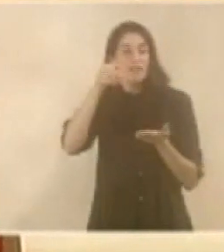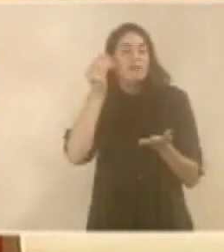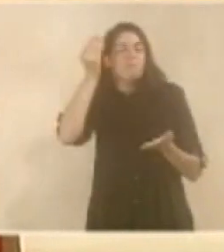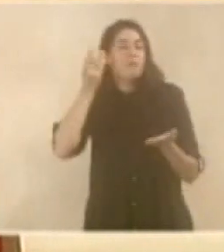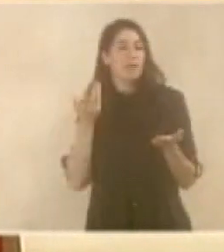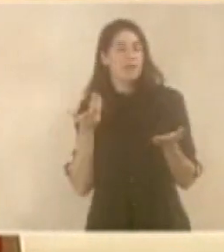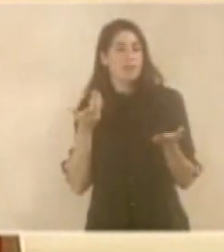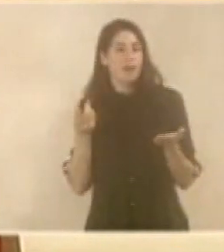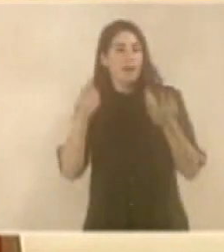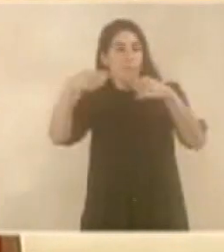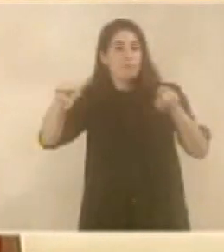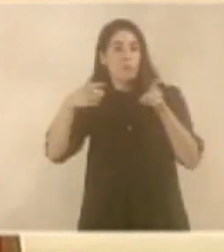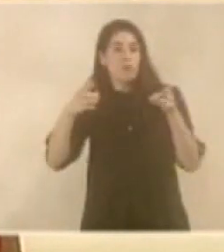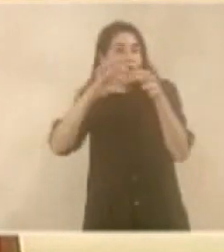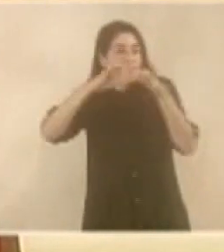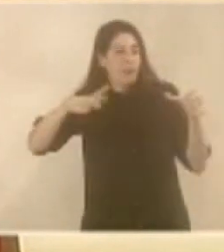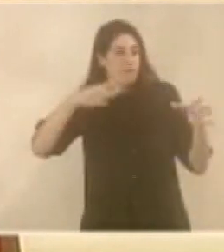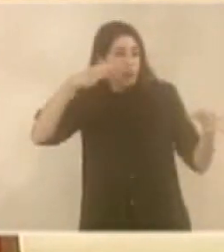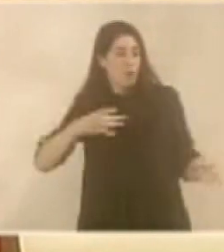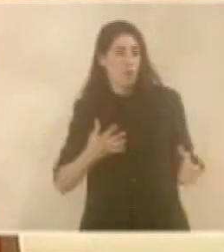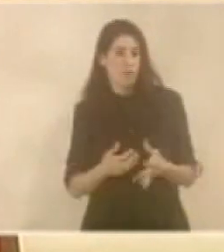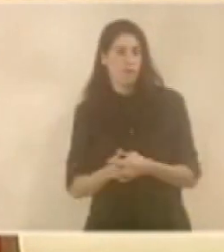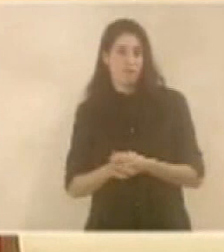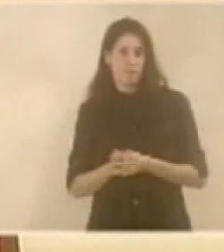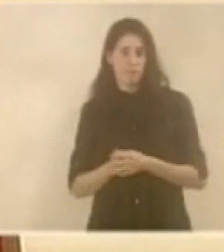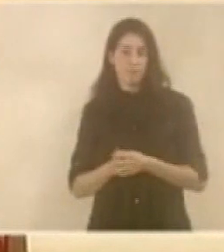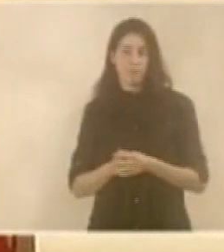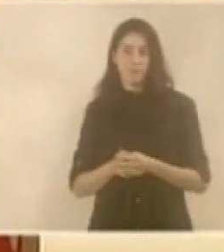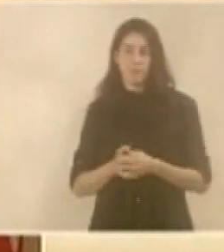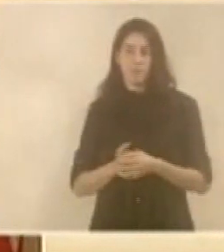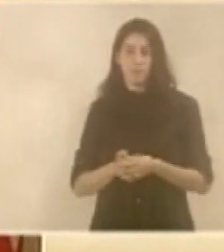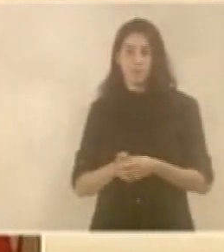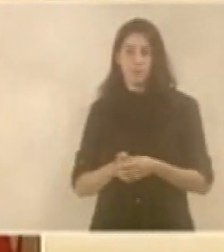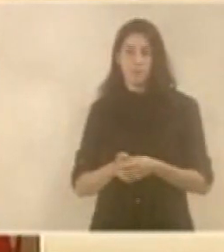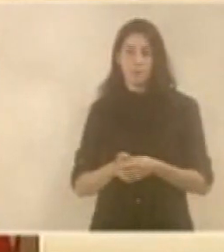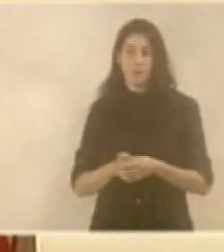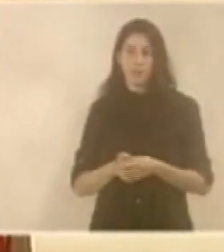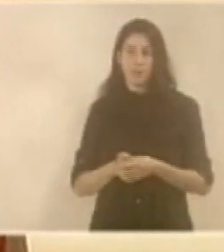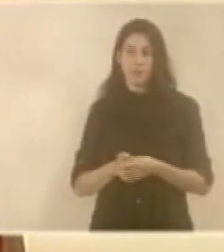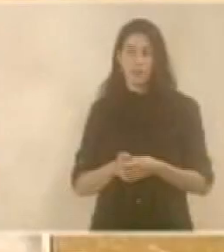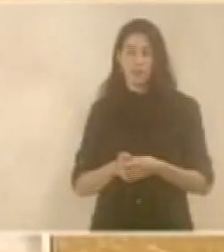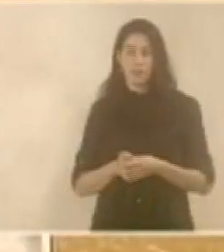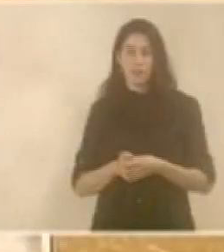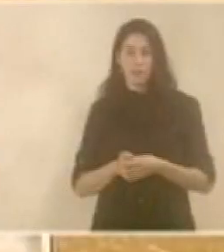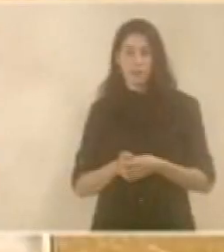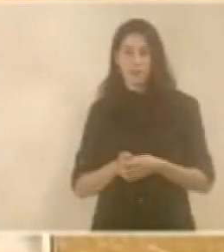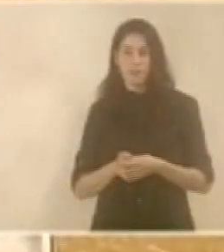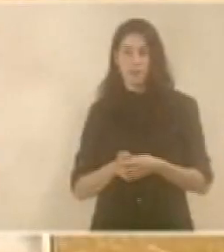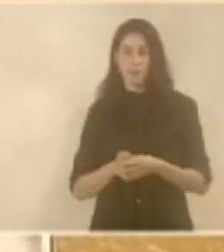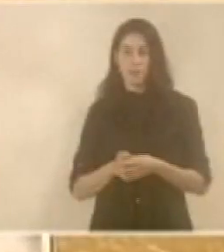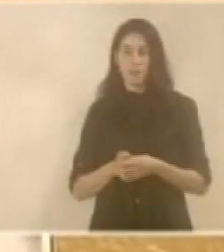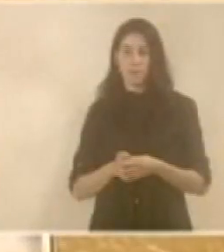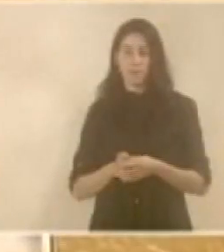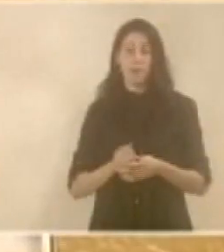Tras el himno nacional francés, otra marcha militar, la de Riego. En el imaginario colectivo es habitual relacionar